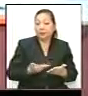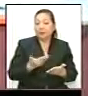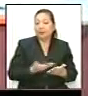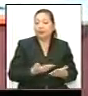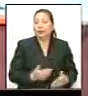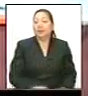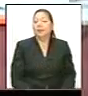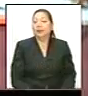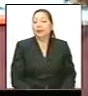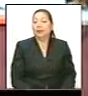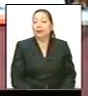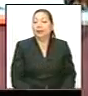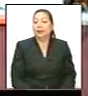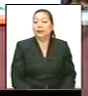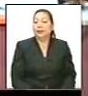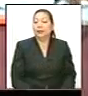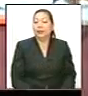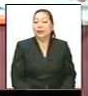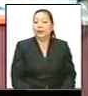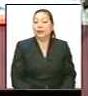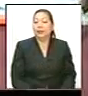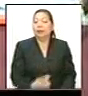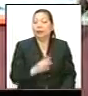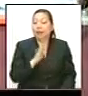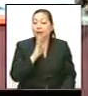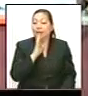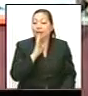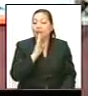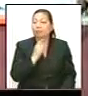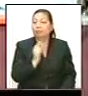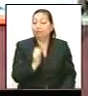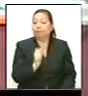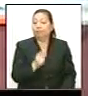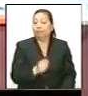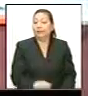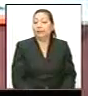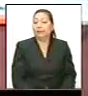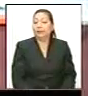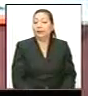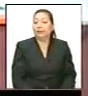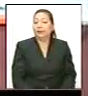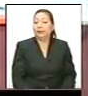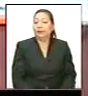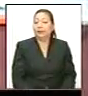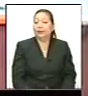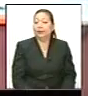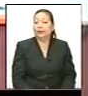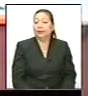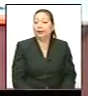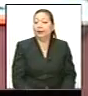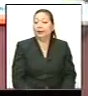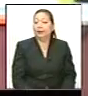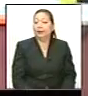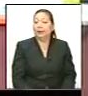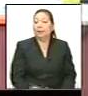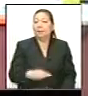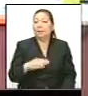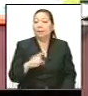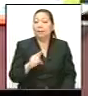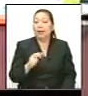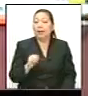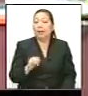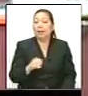sala al señor ministro. Dicho esto, se le otorga la palabra al señor Martín Valencia